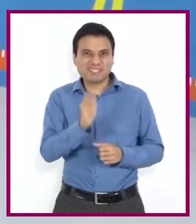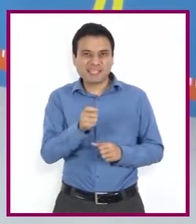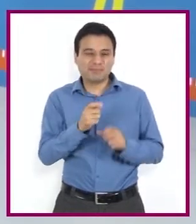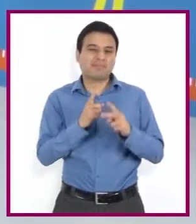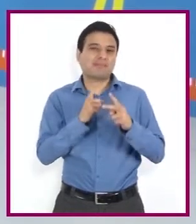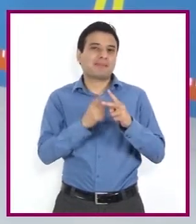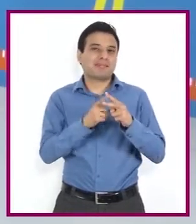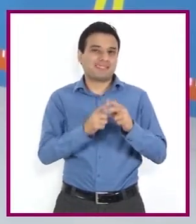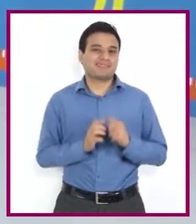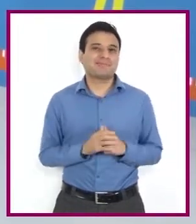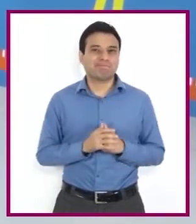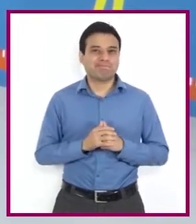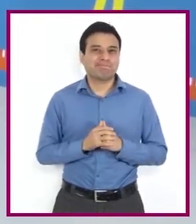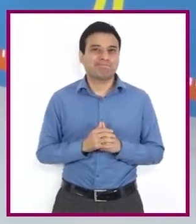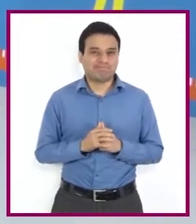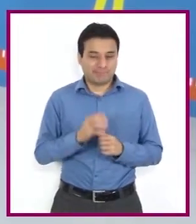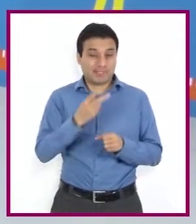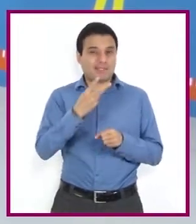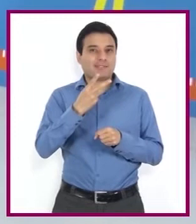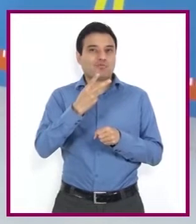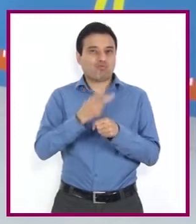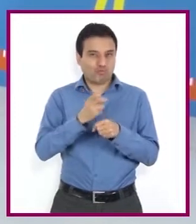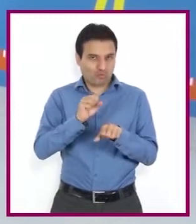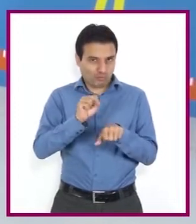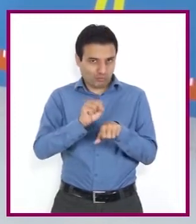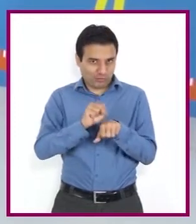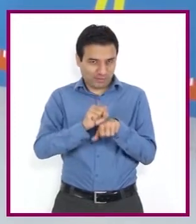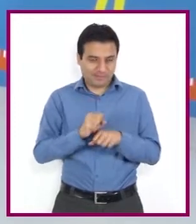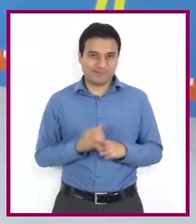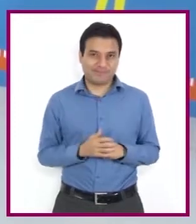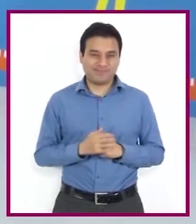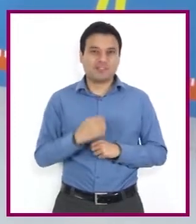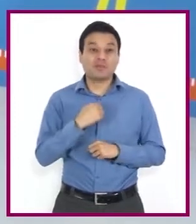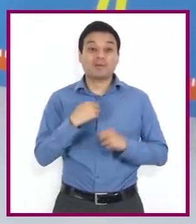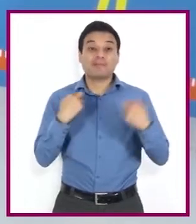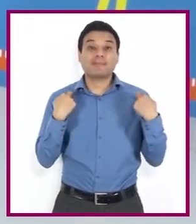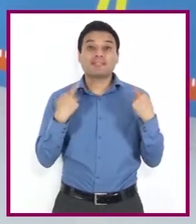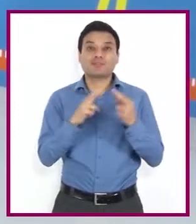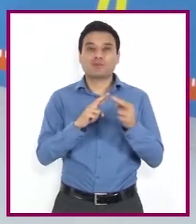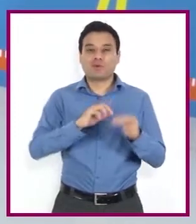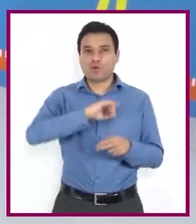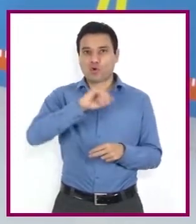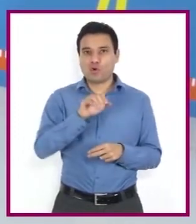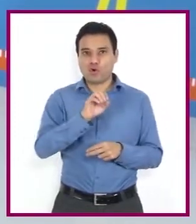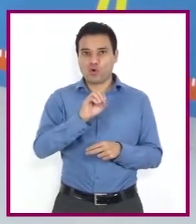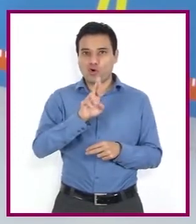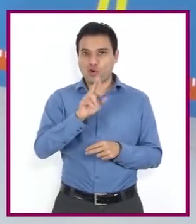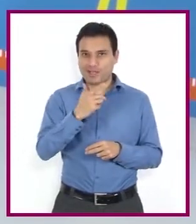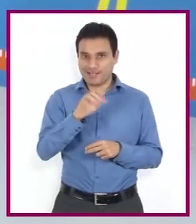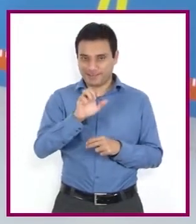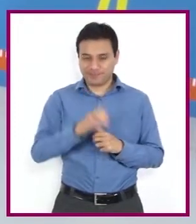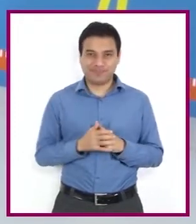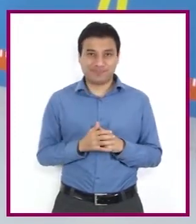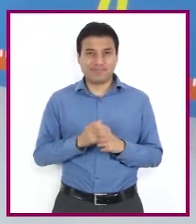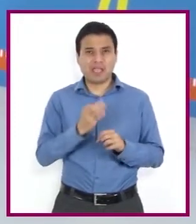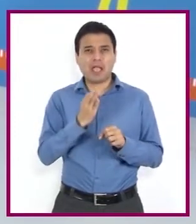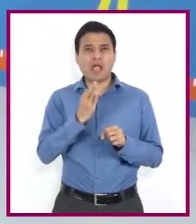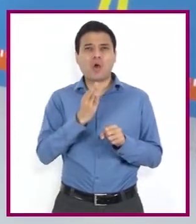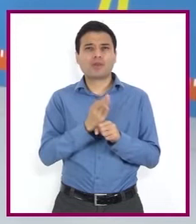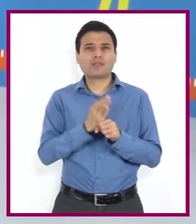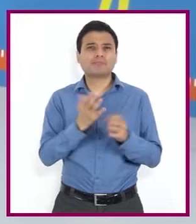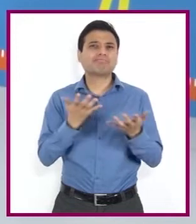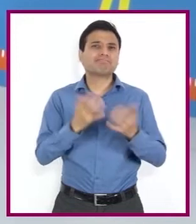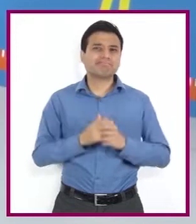de Matemáticas para segundo grado de secundaria. Soy el maestro Jorge Gómez Méndez. En esta ocasión,